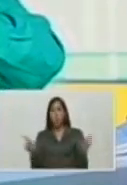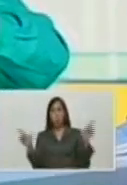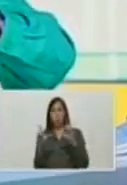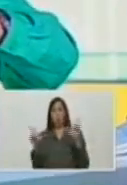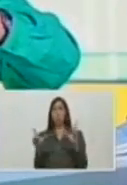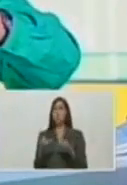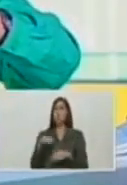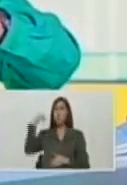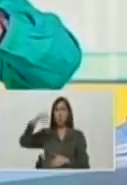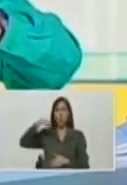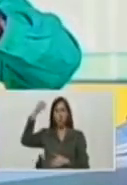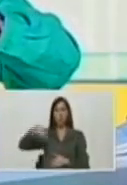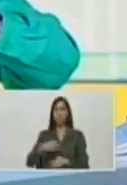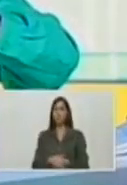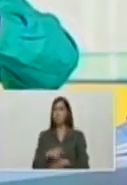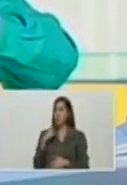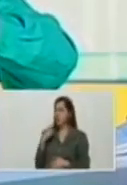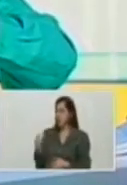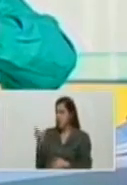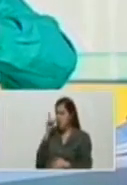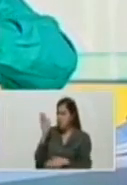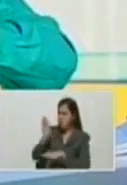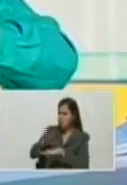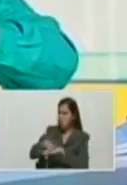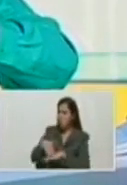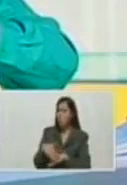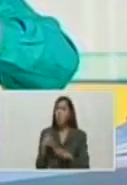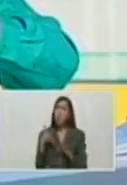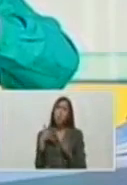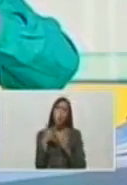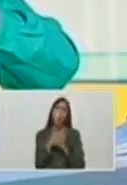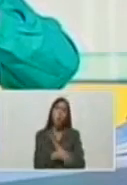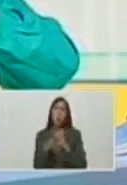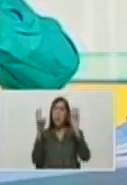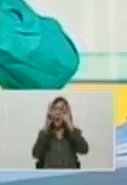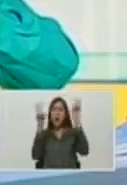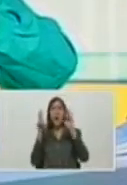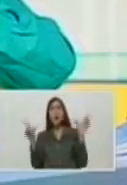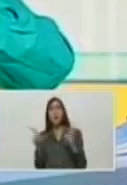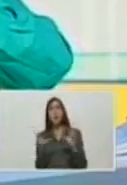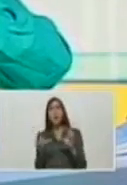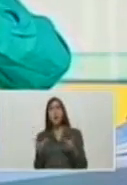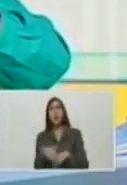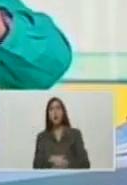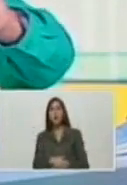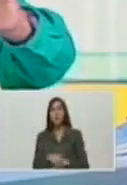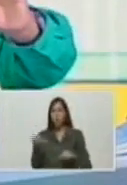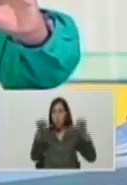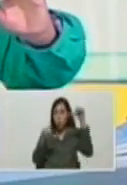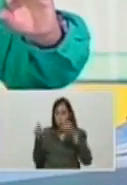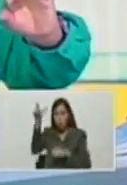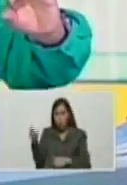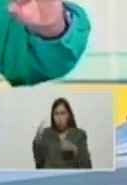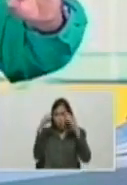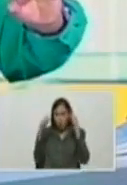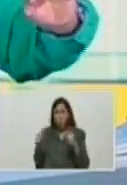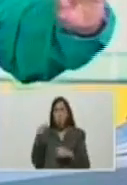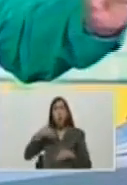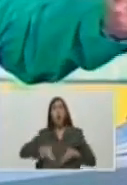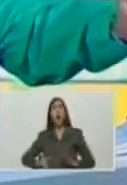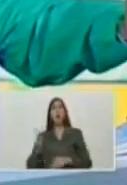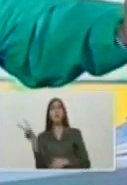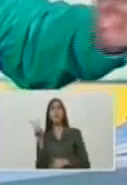vicepresidenta, sobre un científico muy famoso venezolano que fue ministro